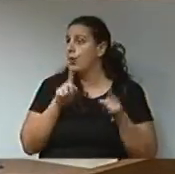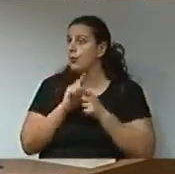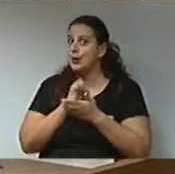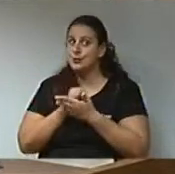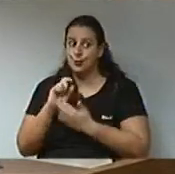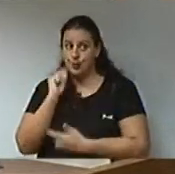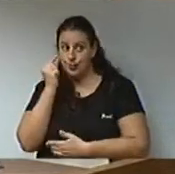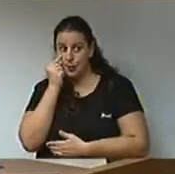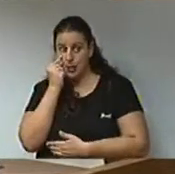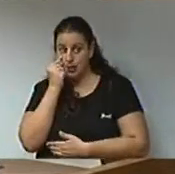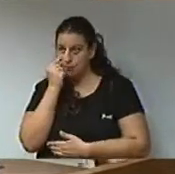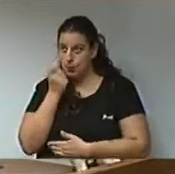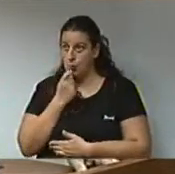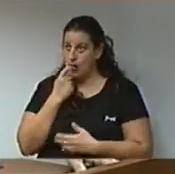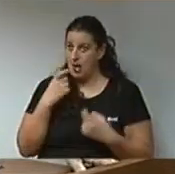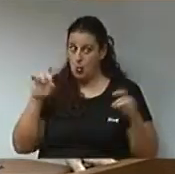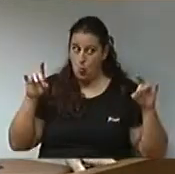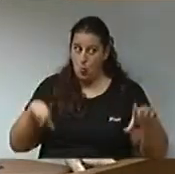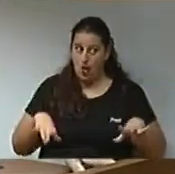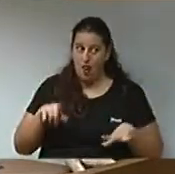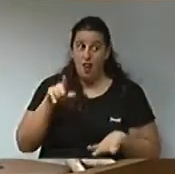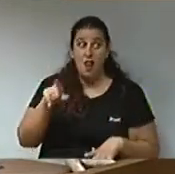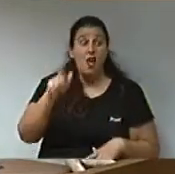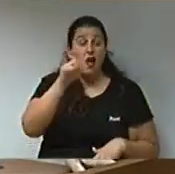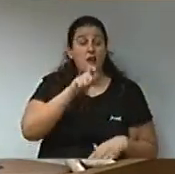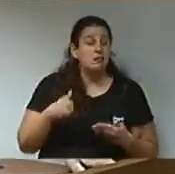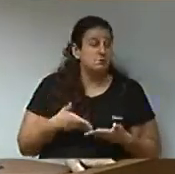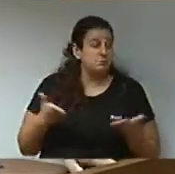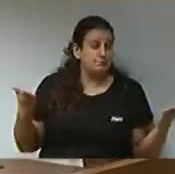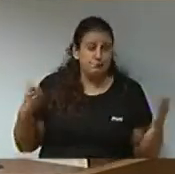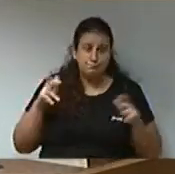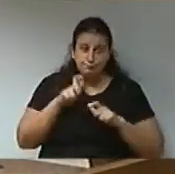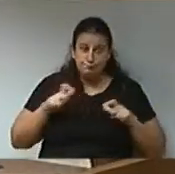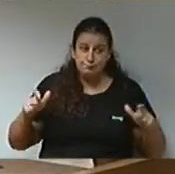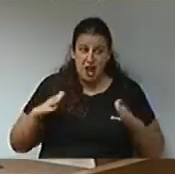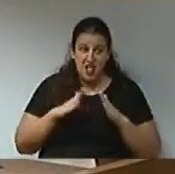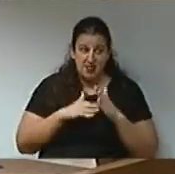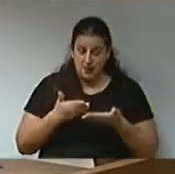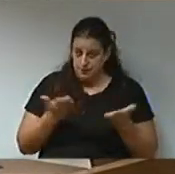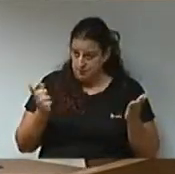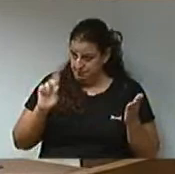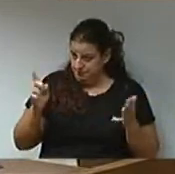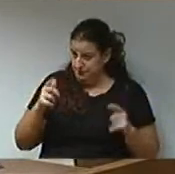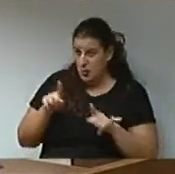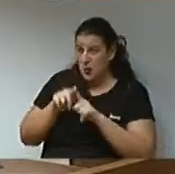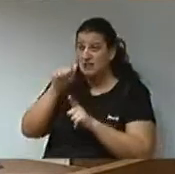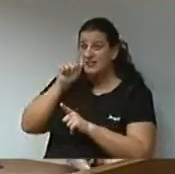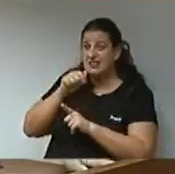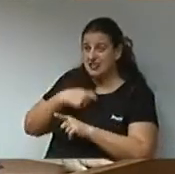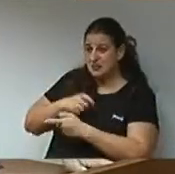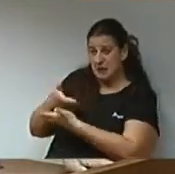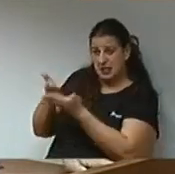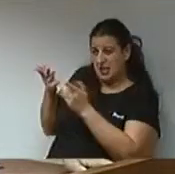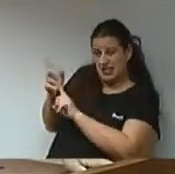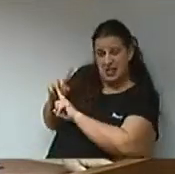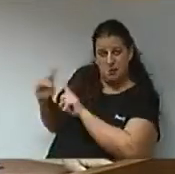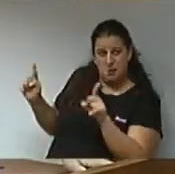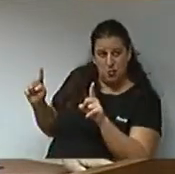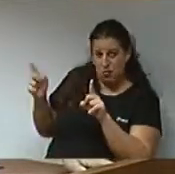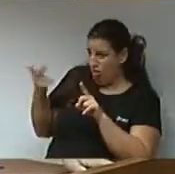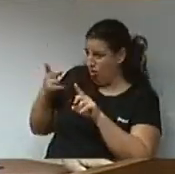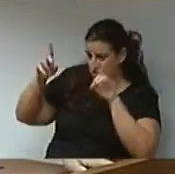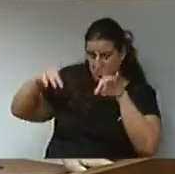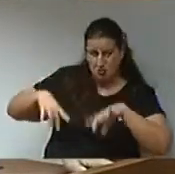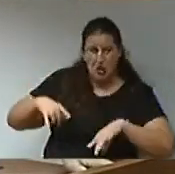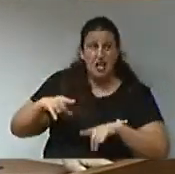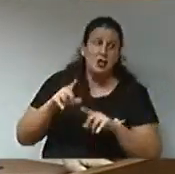en enterarse, más o menos. Tiene la misma credibilidad para los valencianos que Sánchez para los españoles, más o menos. Sus propuestas estrella de los